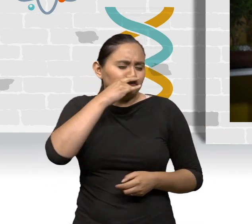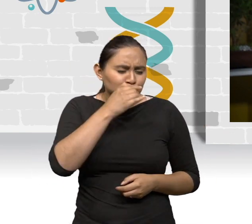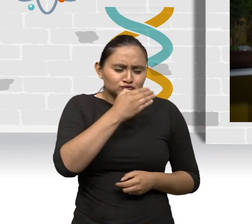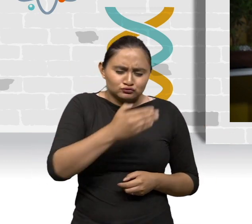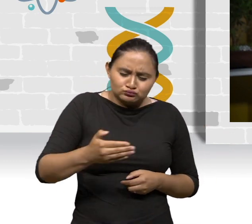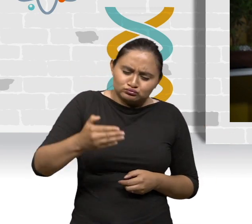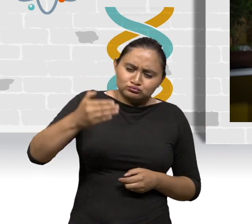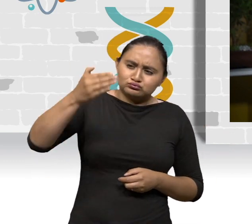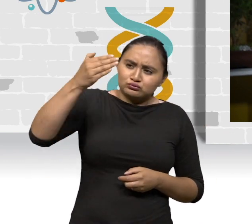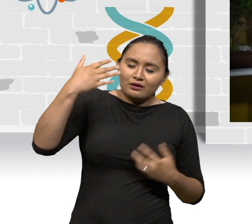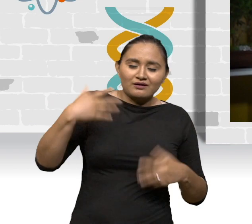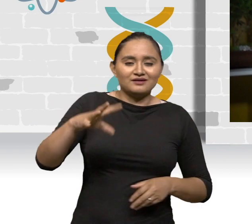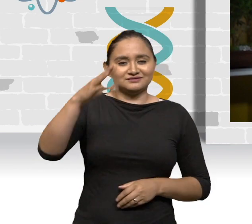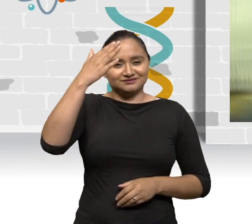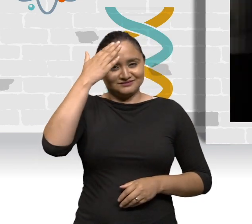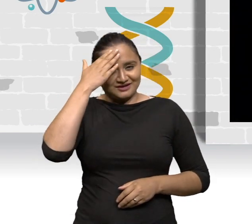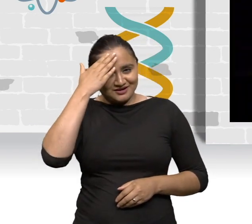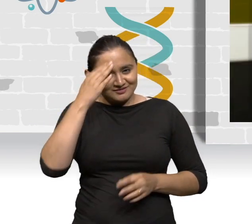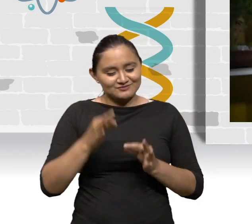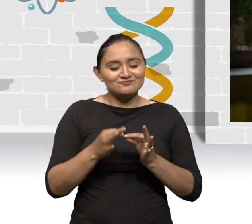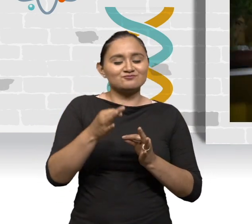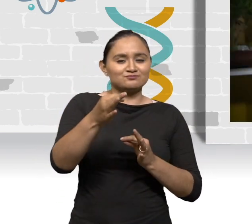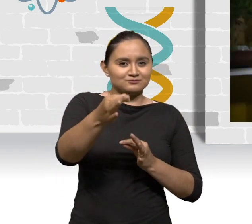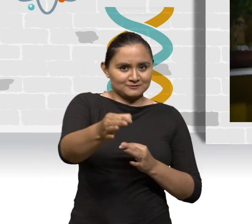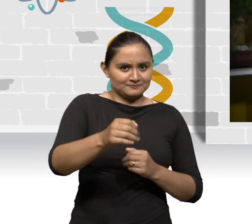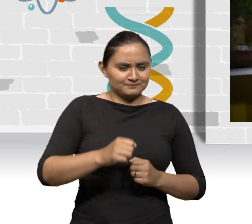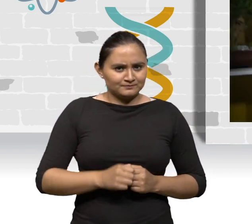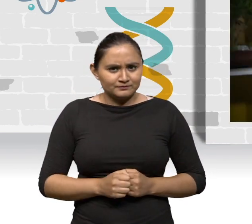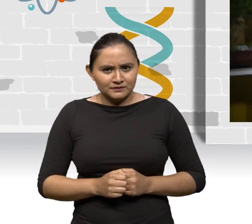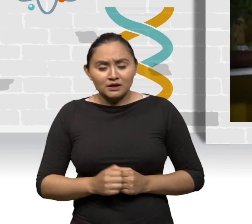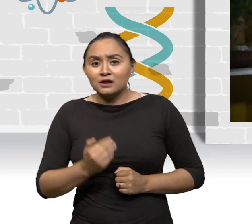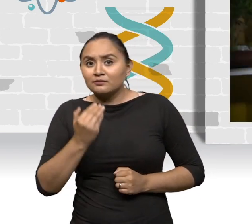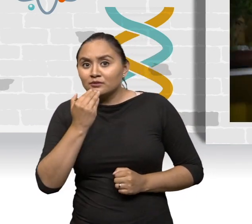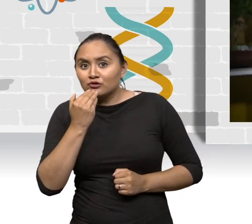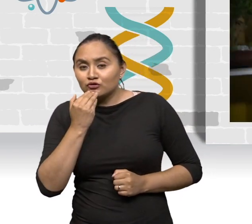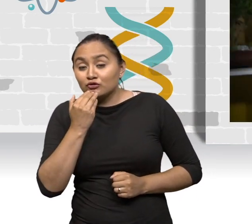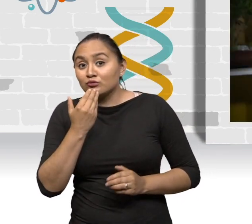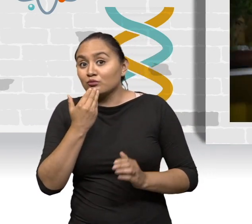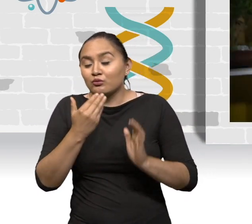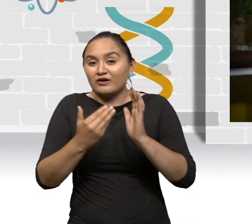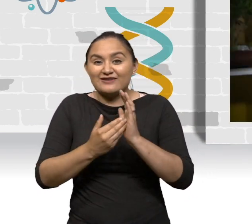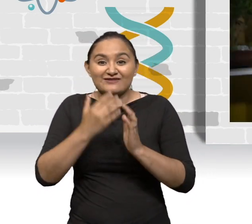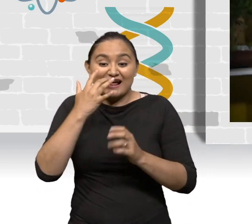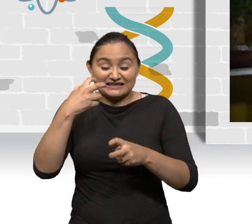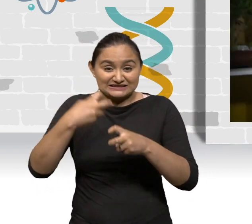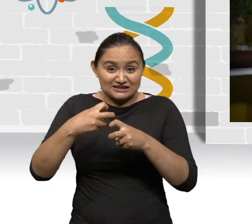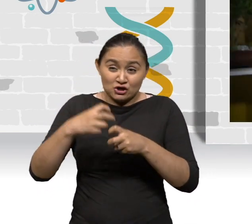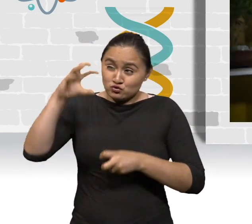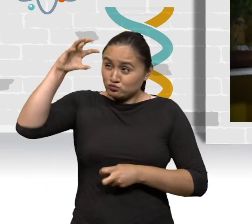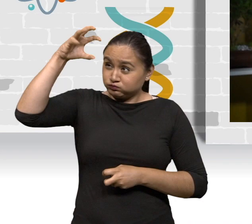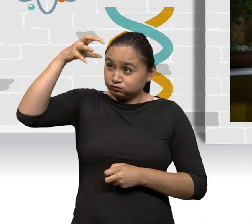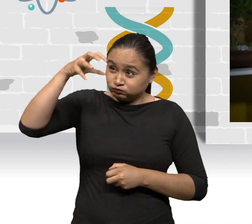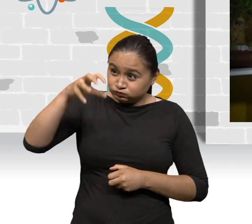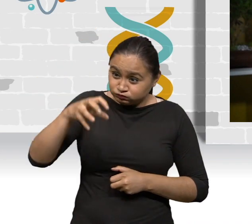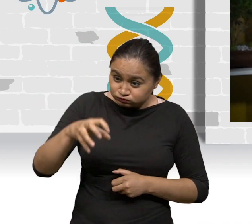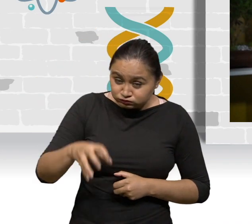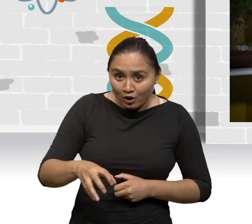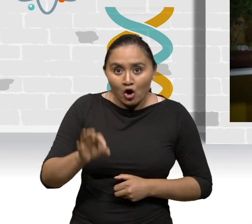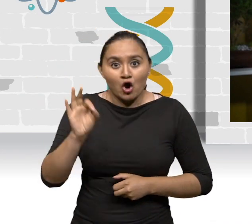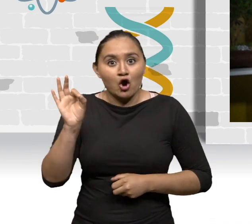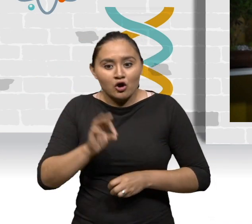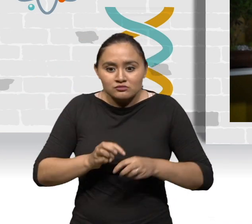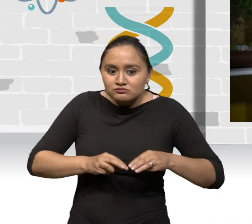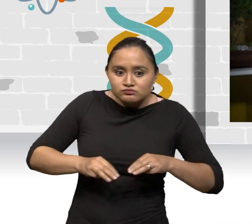desde la infancia, así que ya está adquirido. Para describir fenómenos tan simples como la caída de una roca o tan